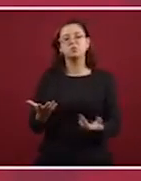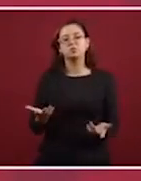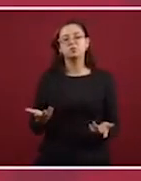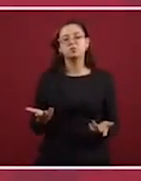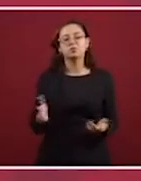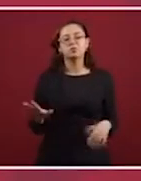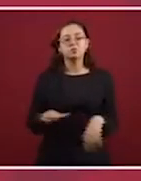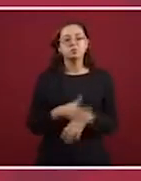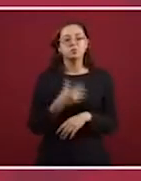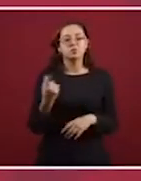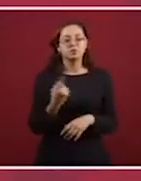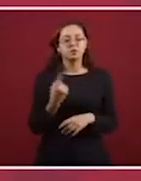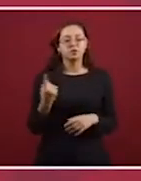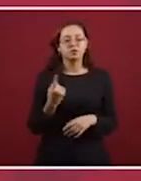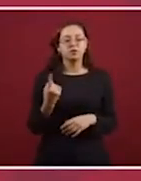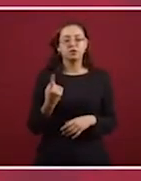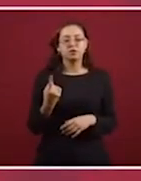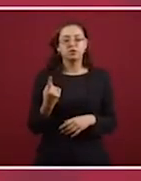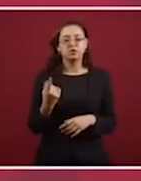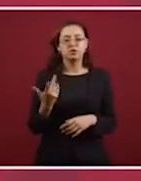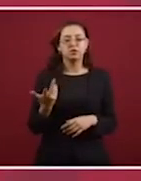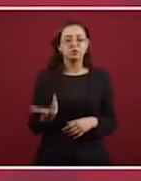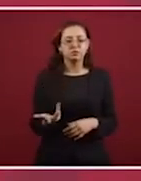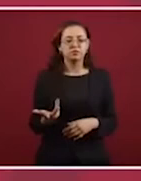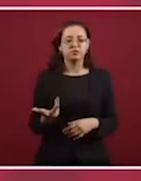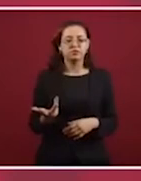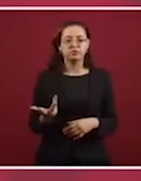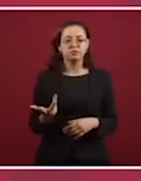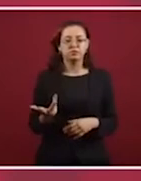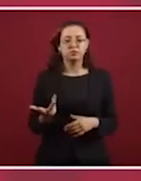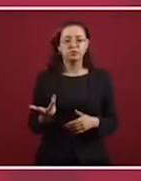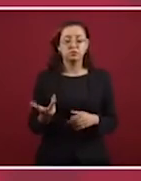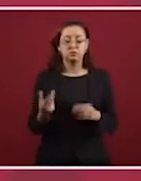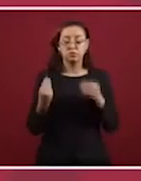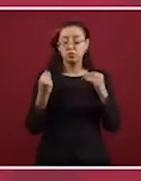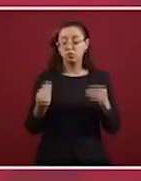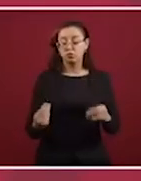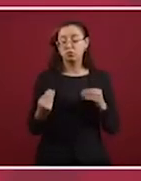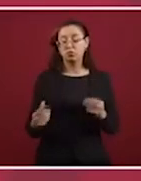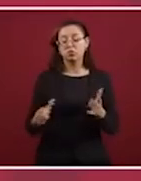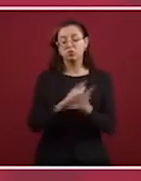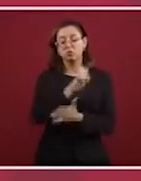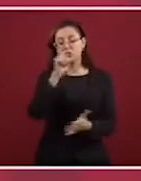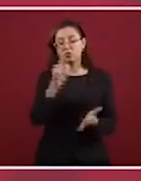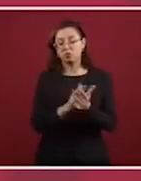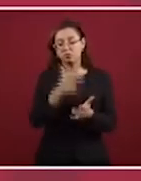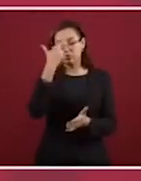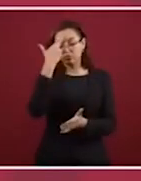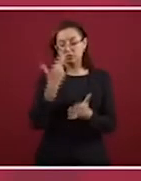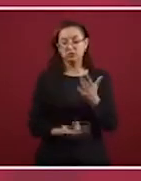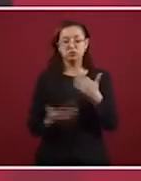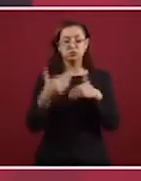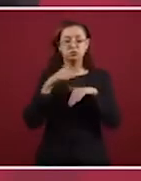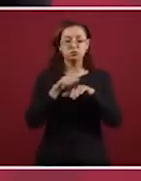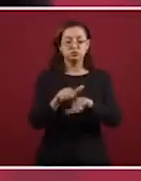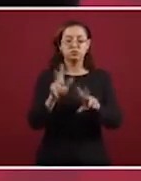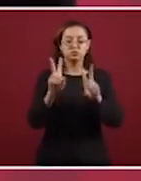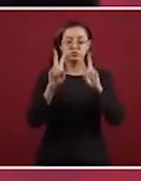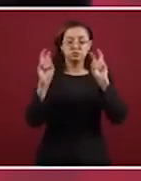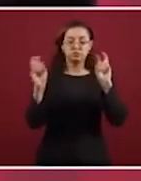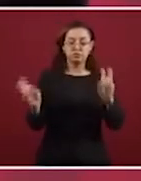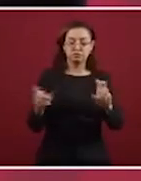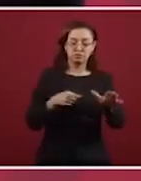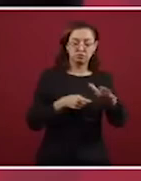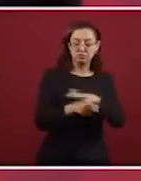muchos delitos sobre todo los que tienen que ver con extorsión están saliendo de